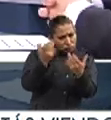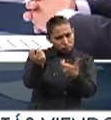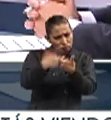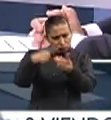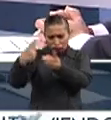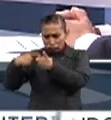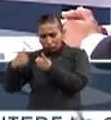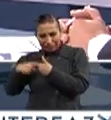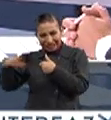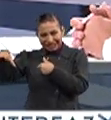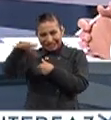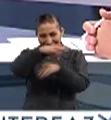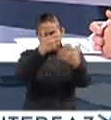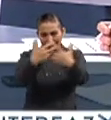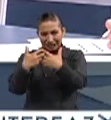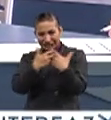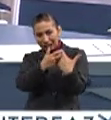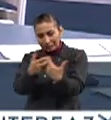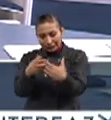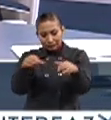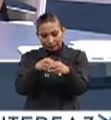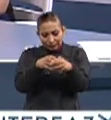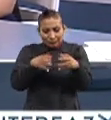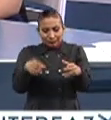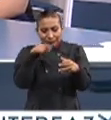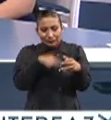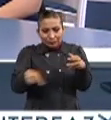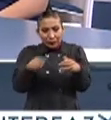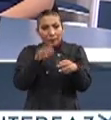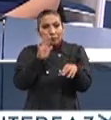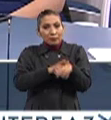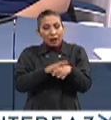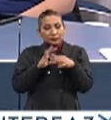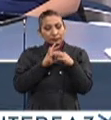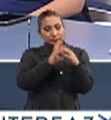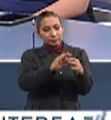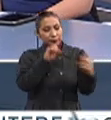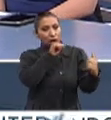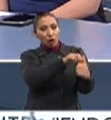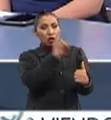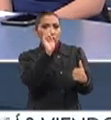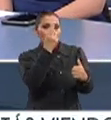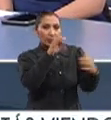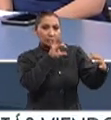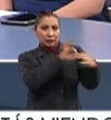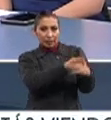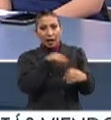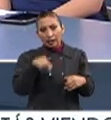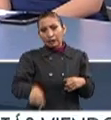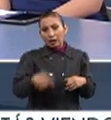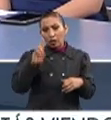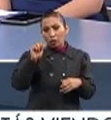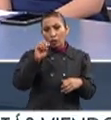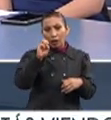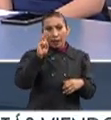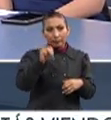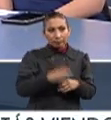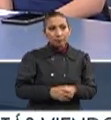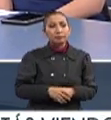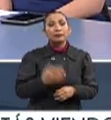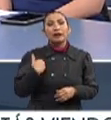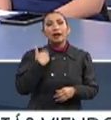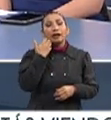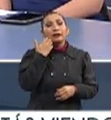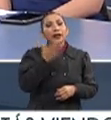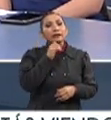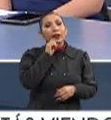tipos de industria y puedan estar principalmente de la mano con la universidad, en este caso aquí en la UNAM. Están